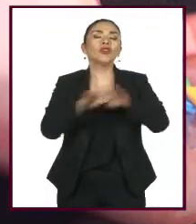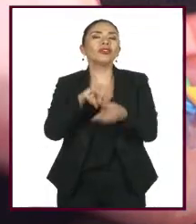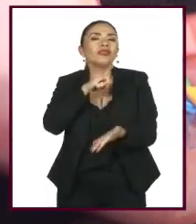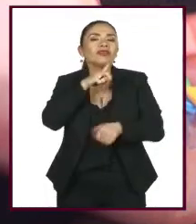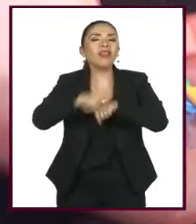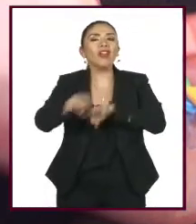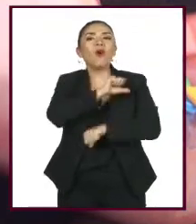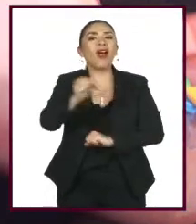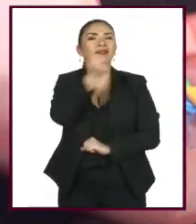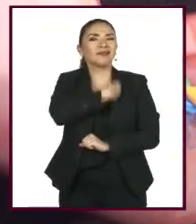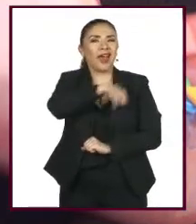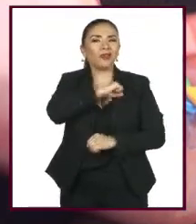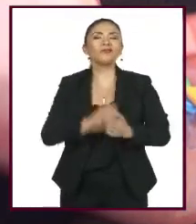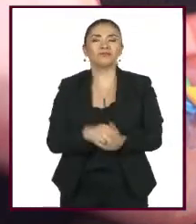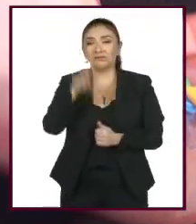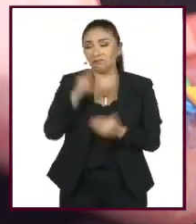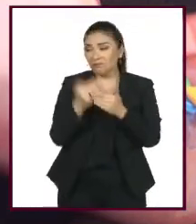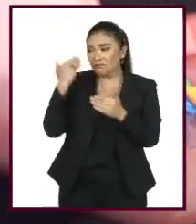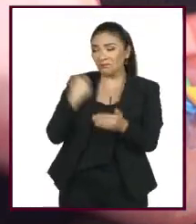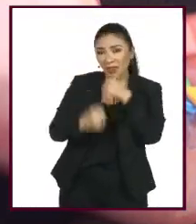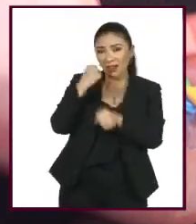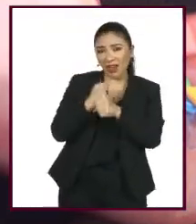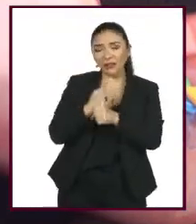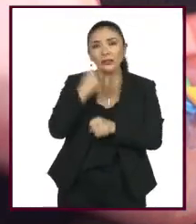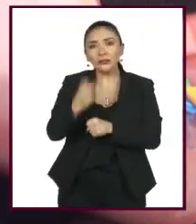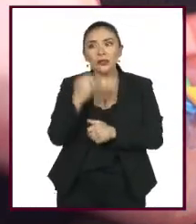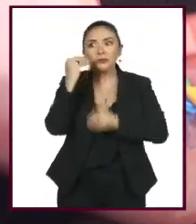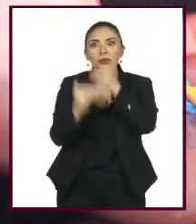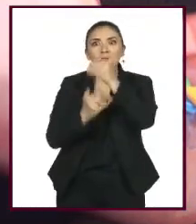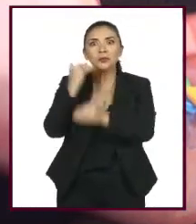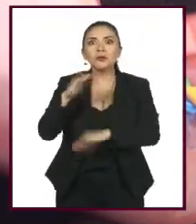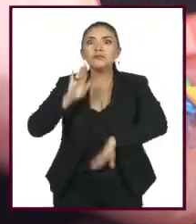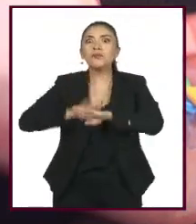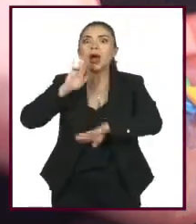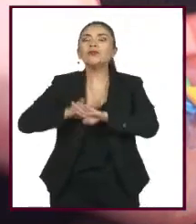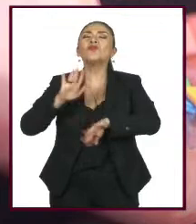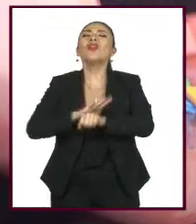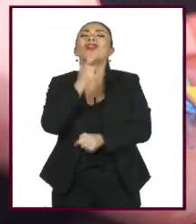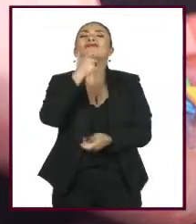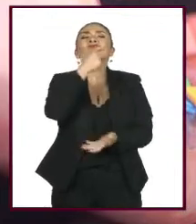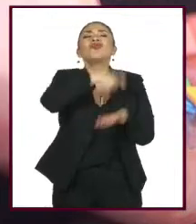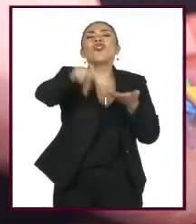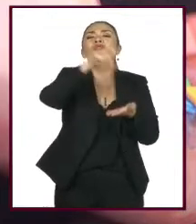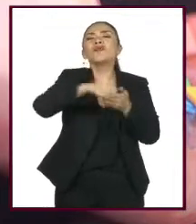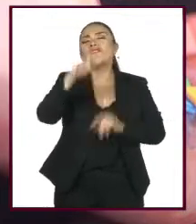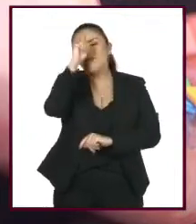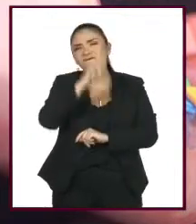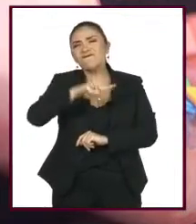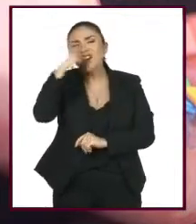a la salud. En los últimos años, su consumo ha ido en aumento por su precio y fácil